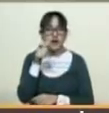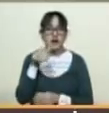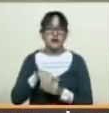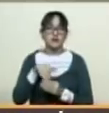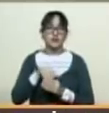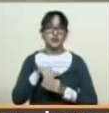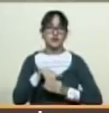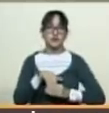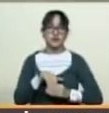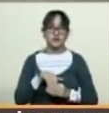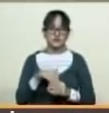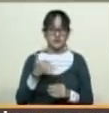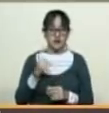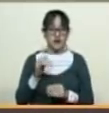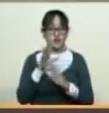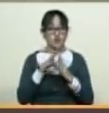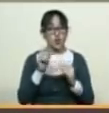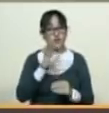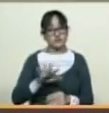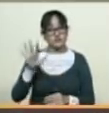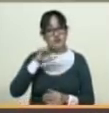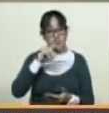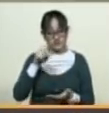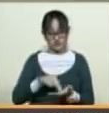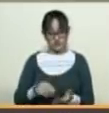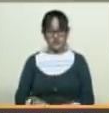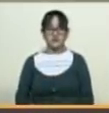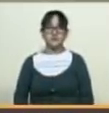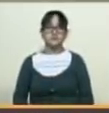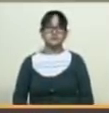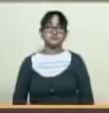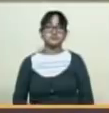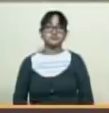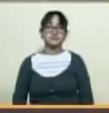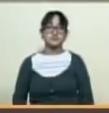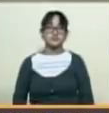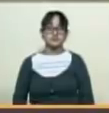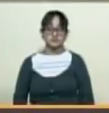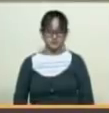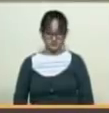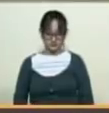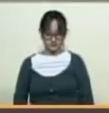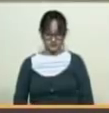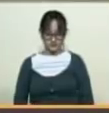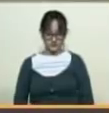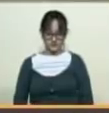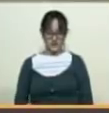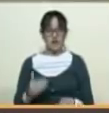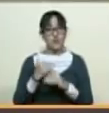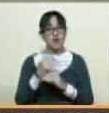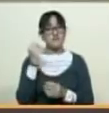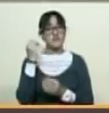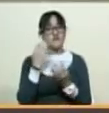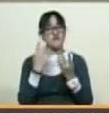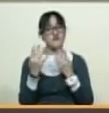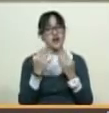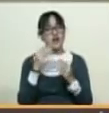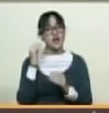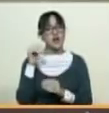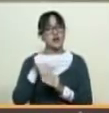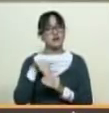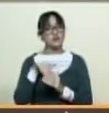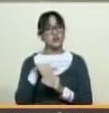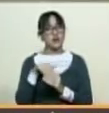vamos a tener en todo el territorio nacional. Igual que las ferias electorales, que sí podemos decir que es el que es completo, que son